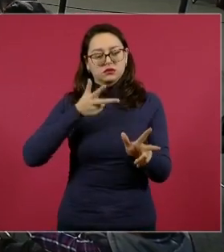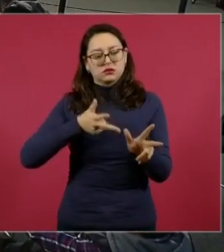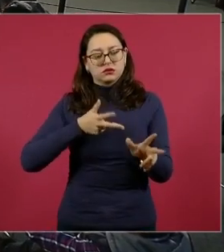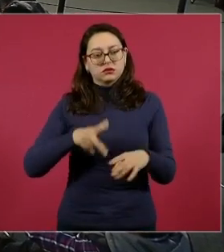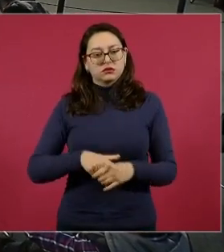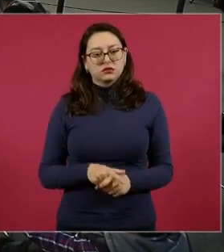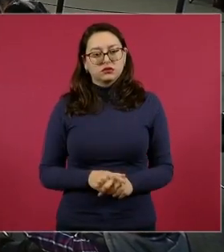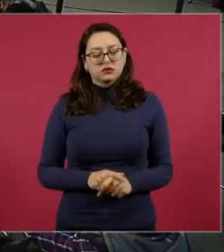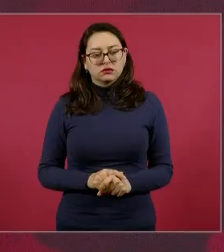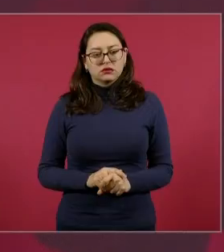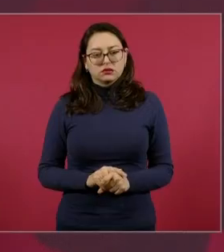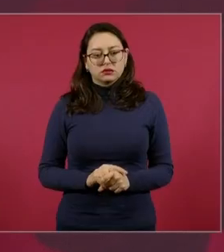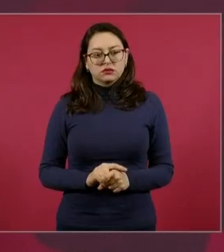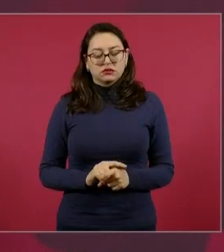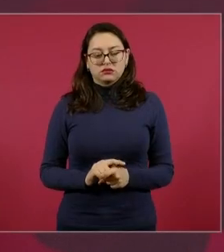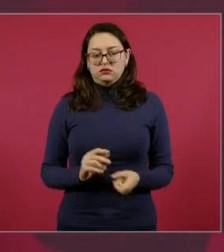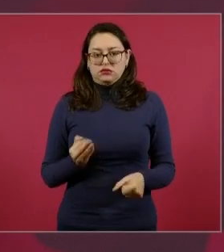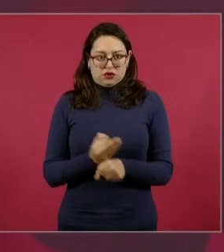Pero los están haciendo.